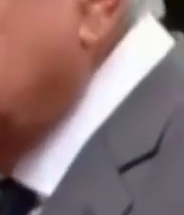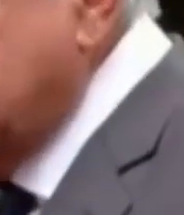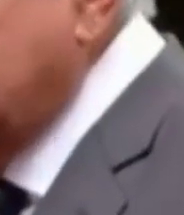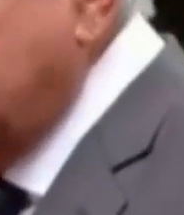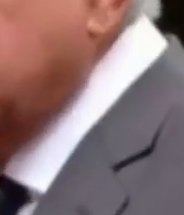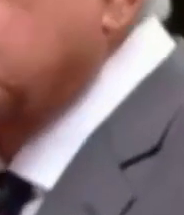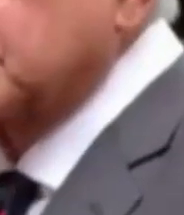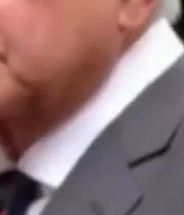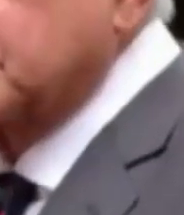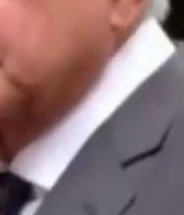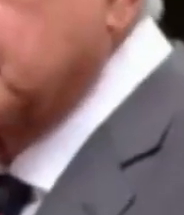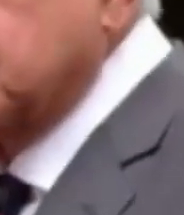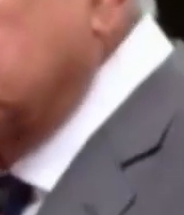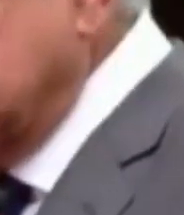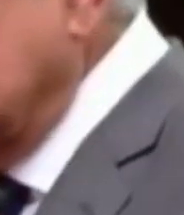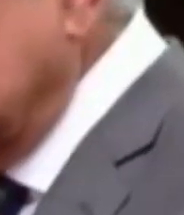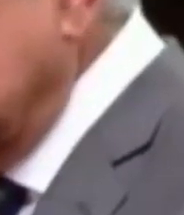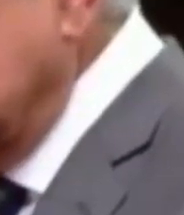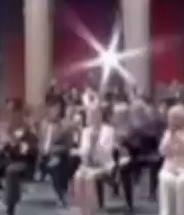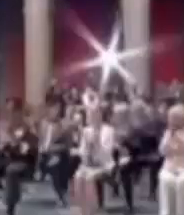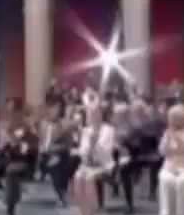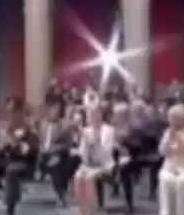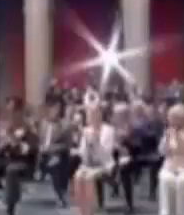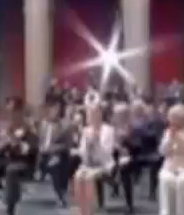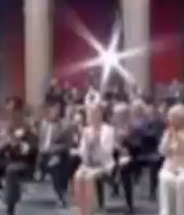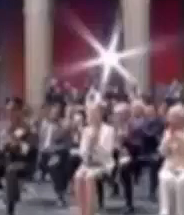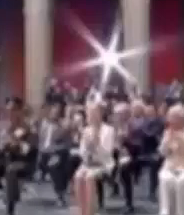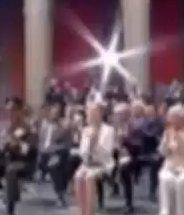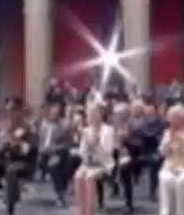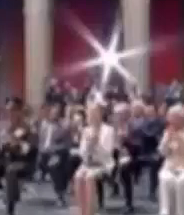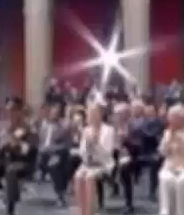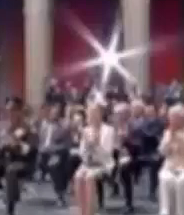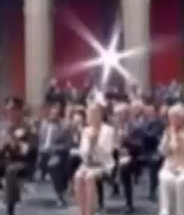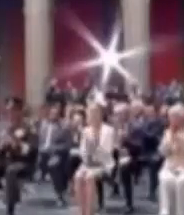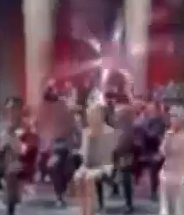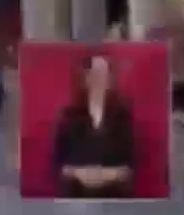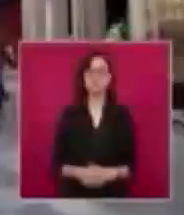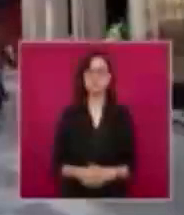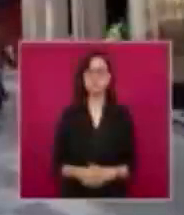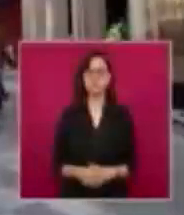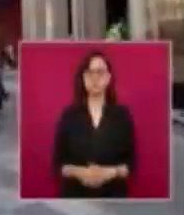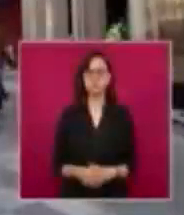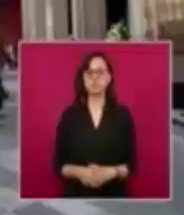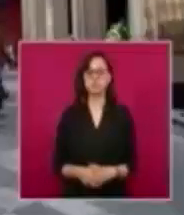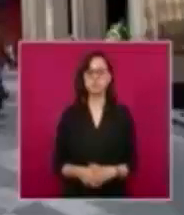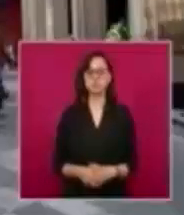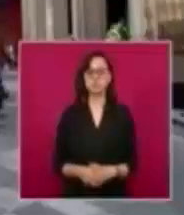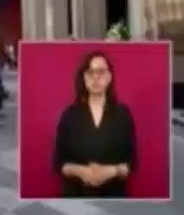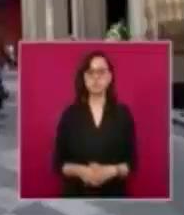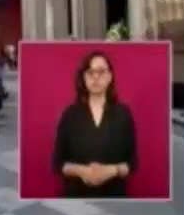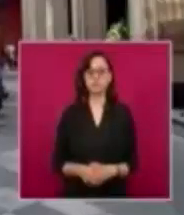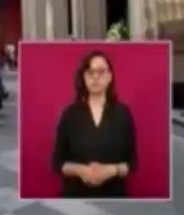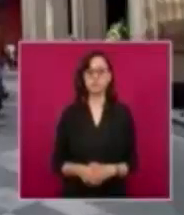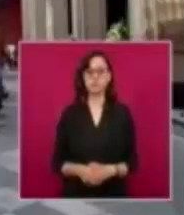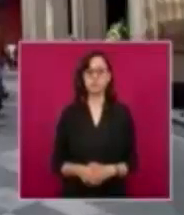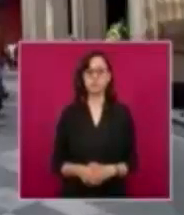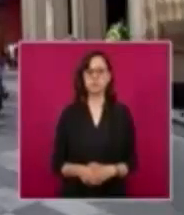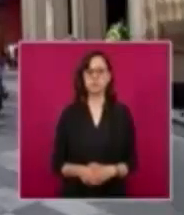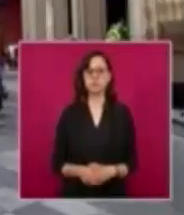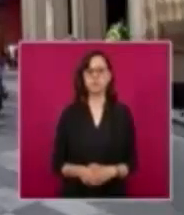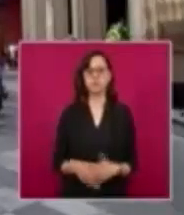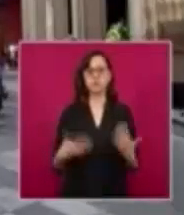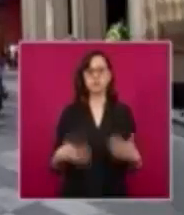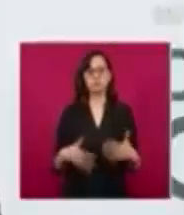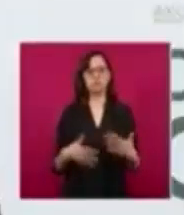día. Usted dirá que me va a preguntar sobre el enésimo informe del presidente López Obrador. Pues coincide con